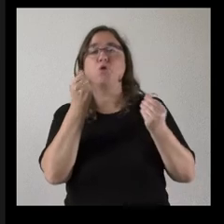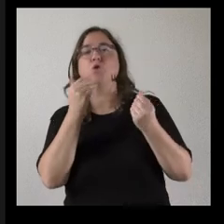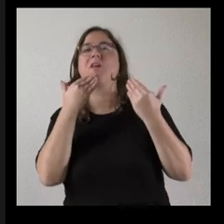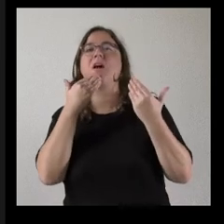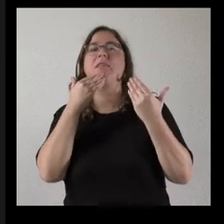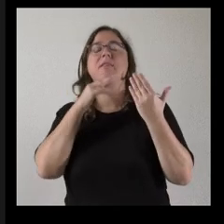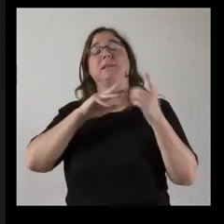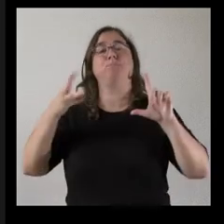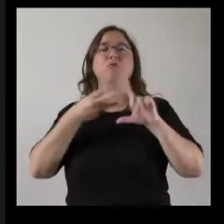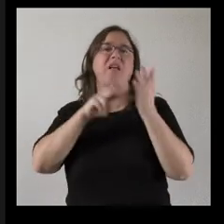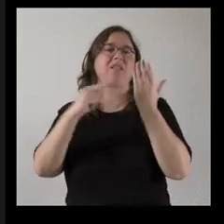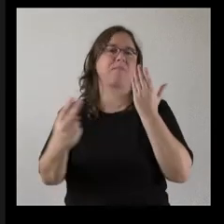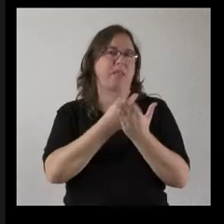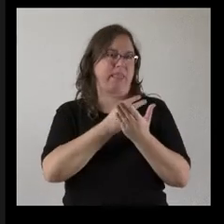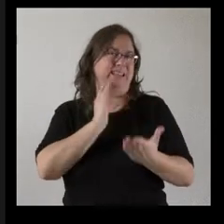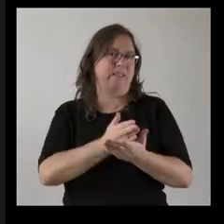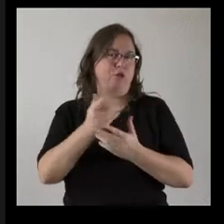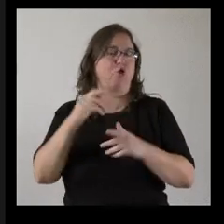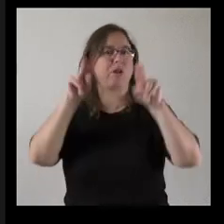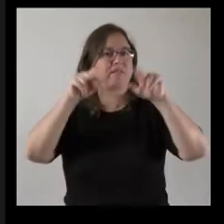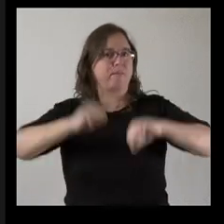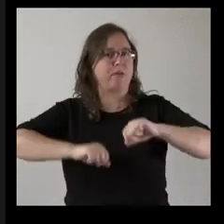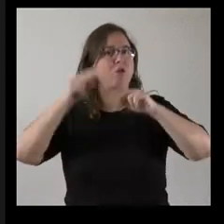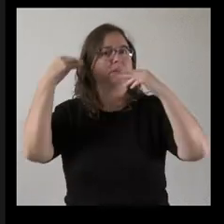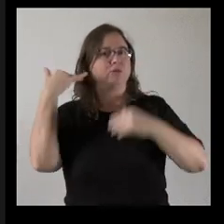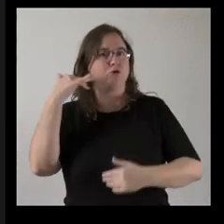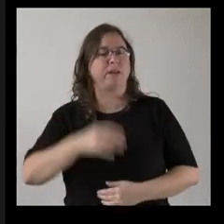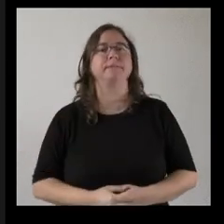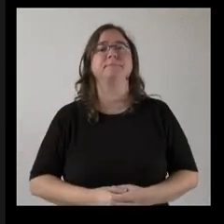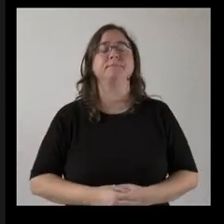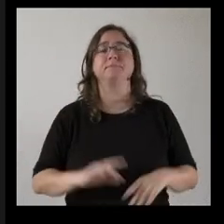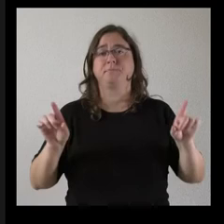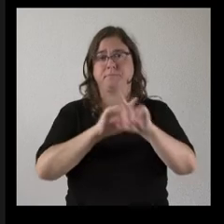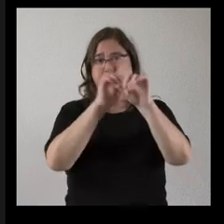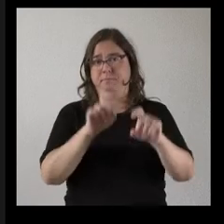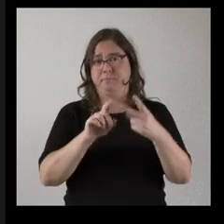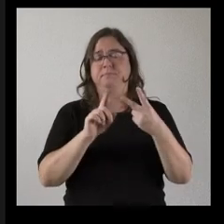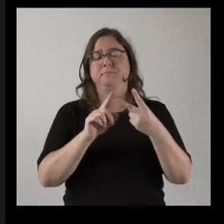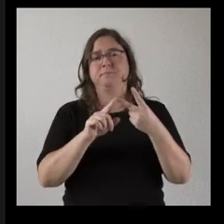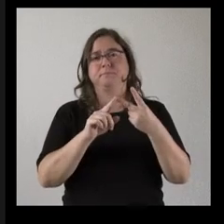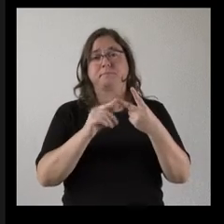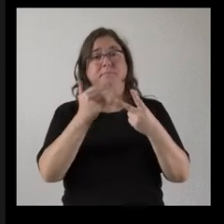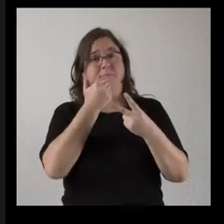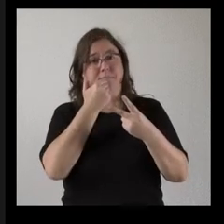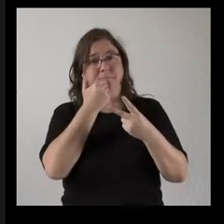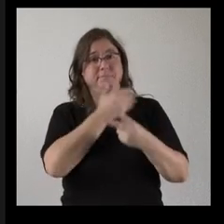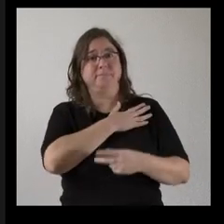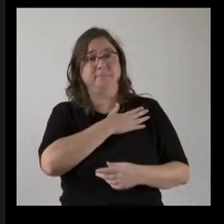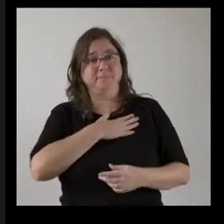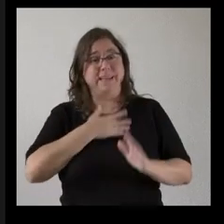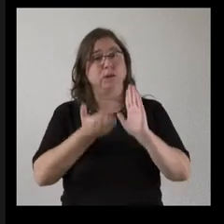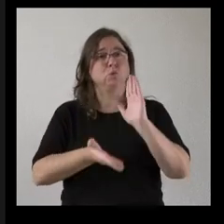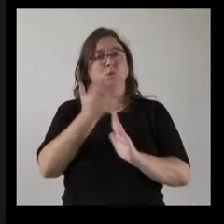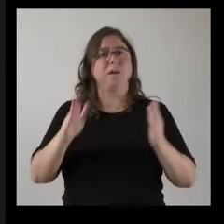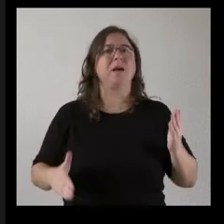esta sanción y luego las dos preguntas que tenía una si se plantean este subir hasta el cuatro